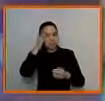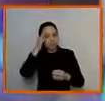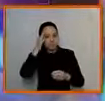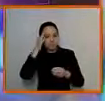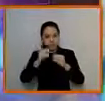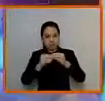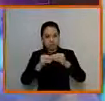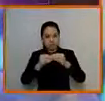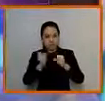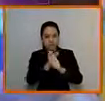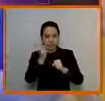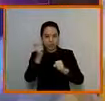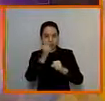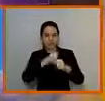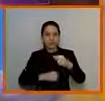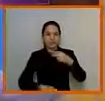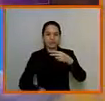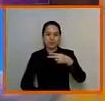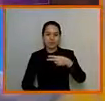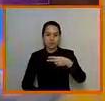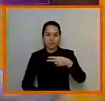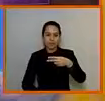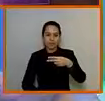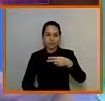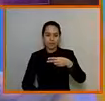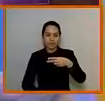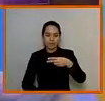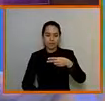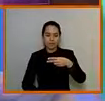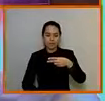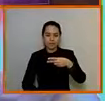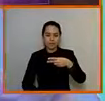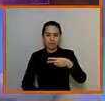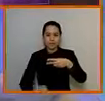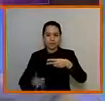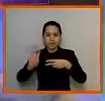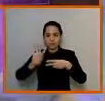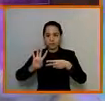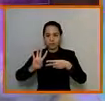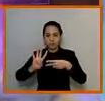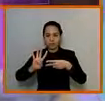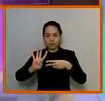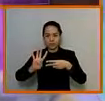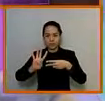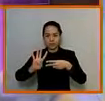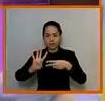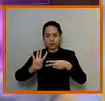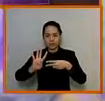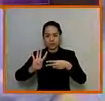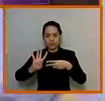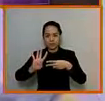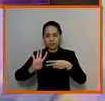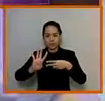el primer número con su primer dígito. Y este es el 4, siguiente dígito.